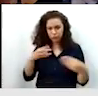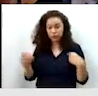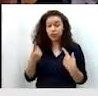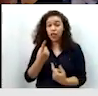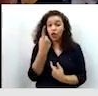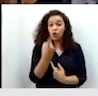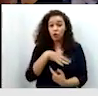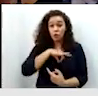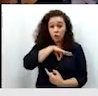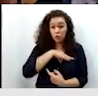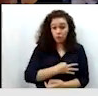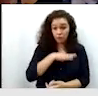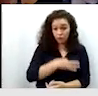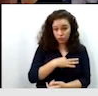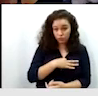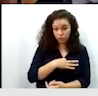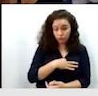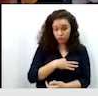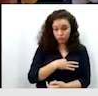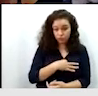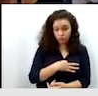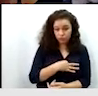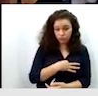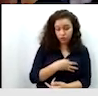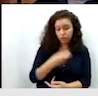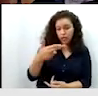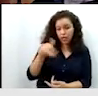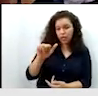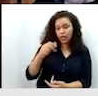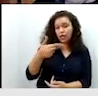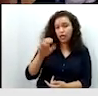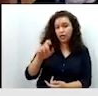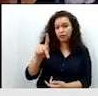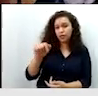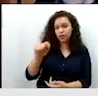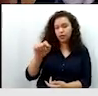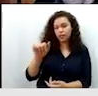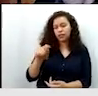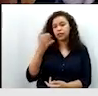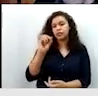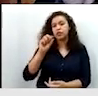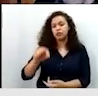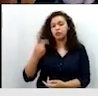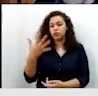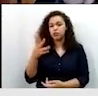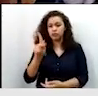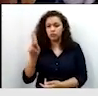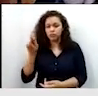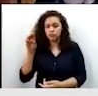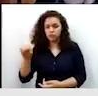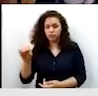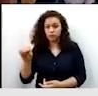virus de hepatitis tipo A una concentración de 0.5 partes por millón puede durar